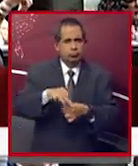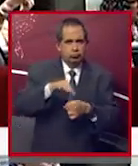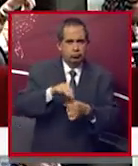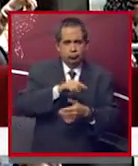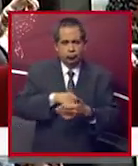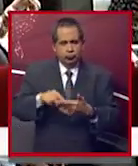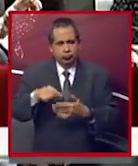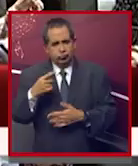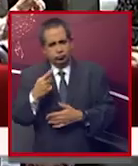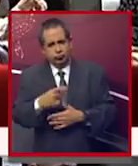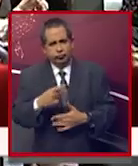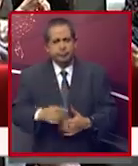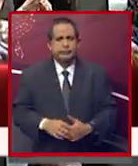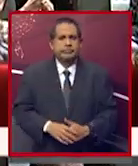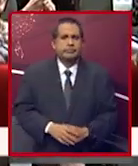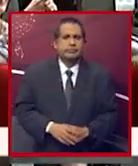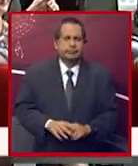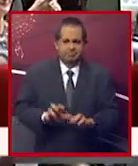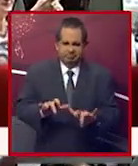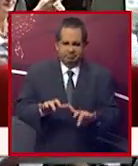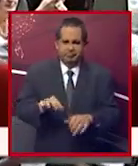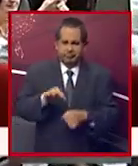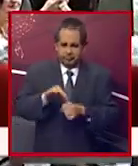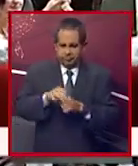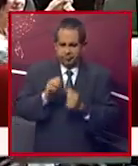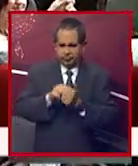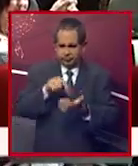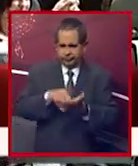para impulsar el voto electrónico.